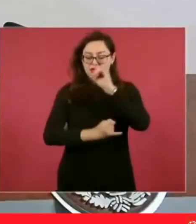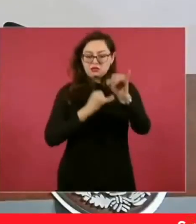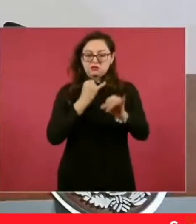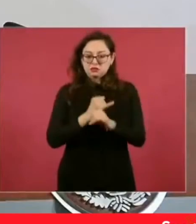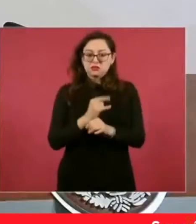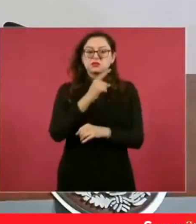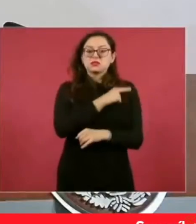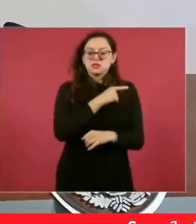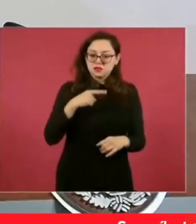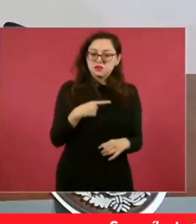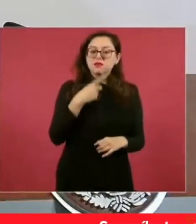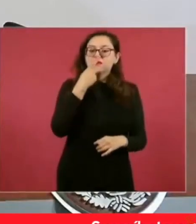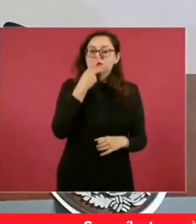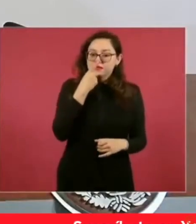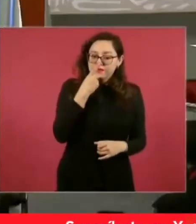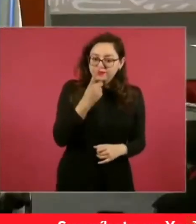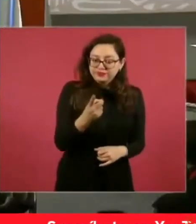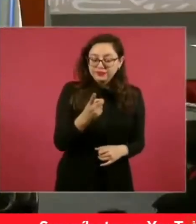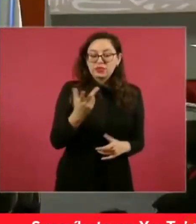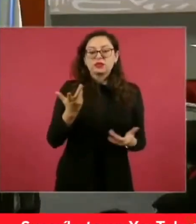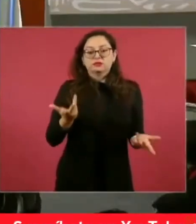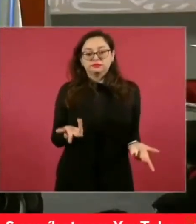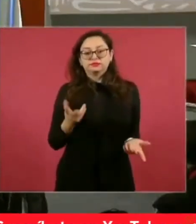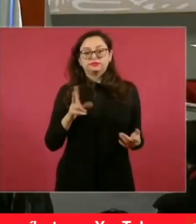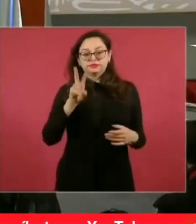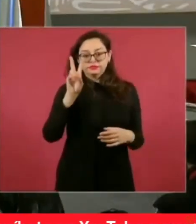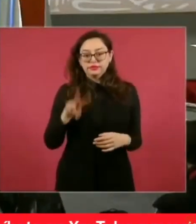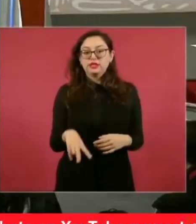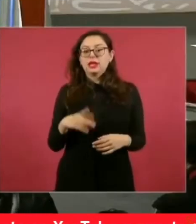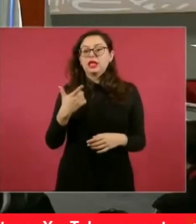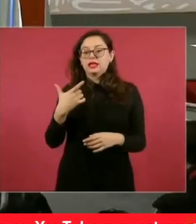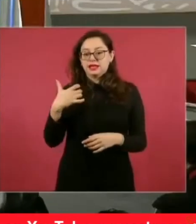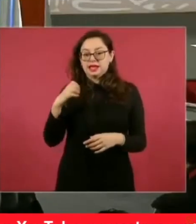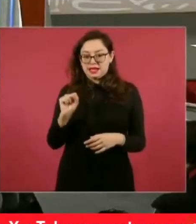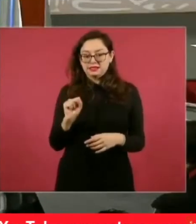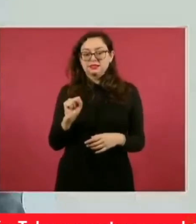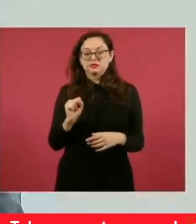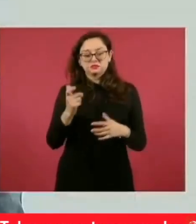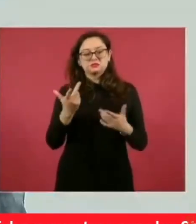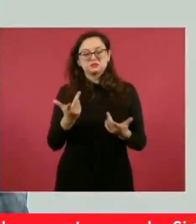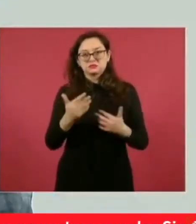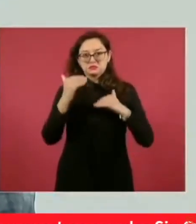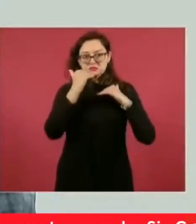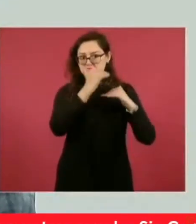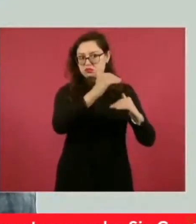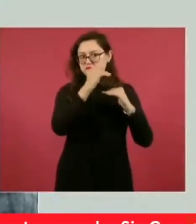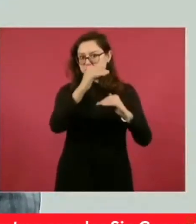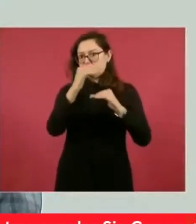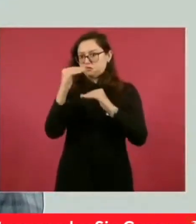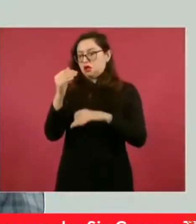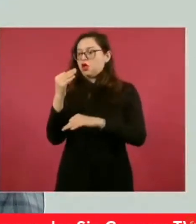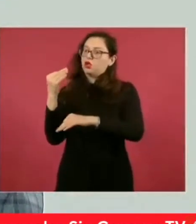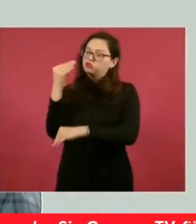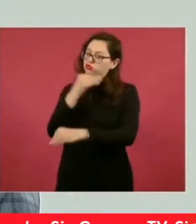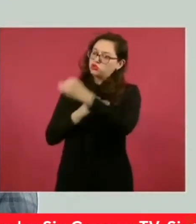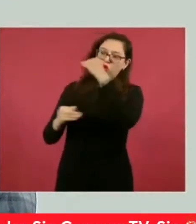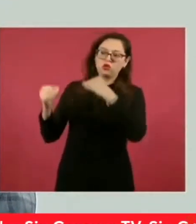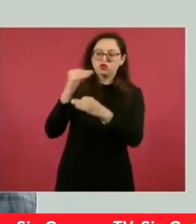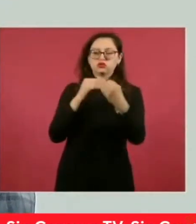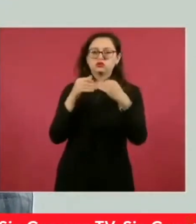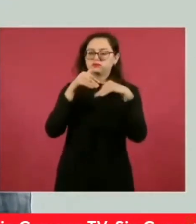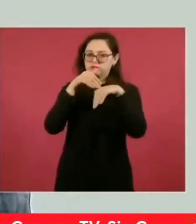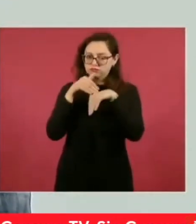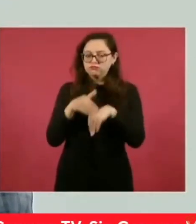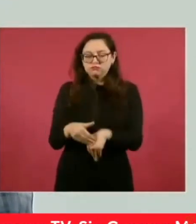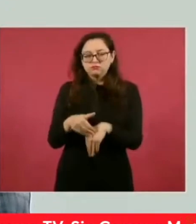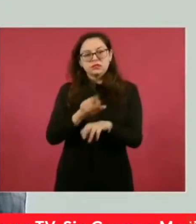pena confirmar que los proveedores de este producto se han mantenido respetando los precios máximos establecidos en